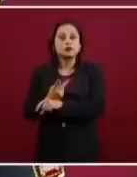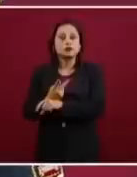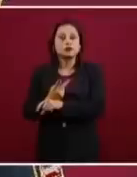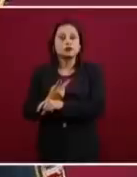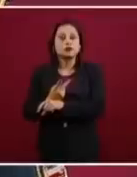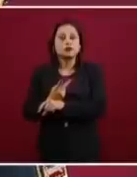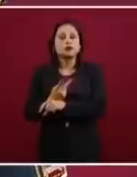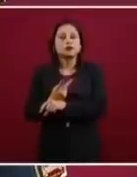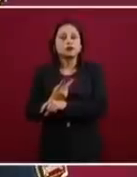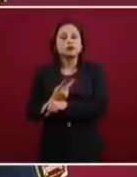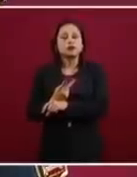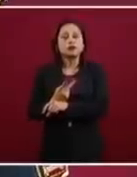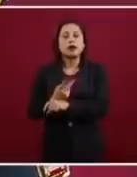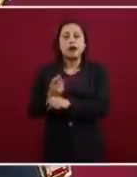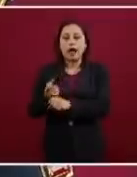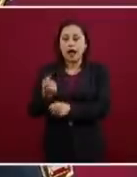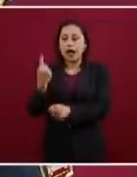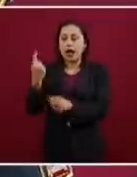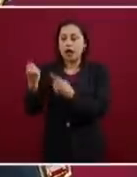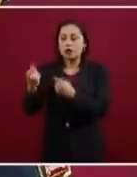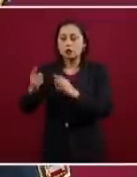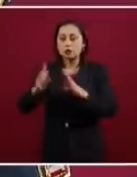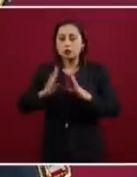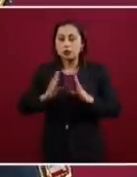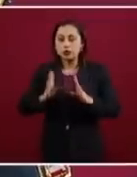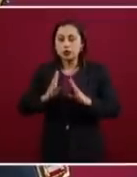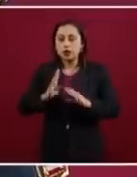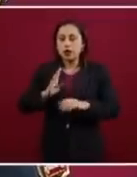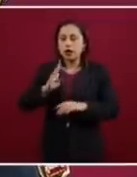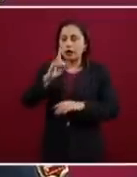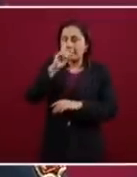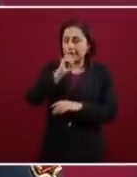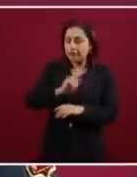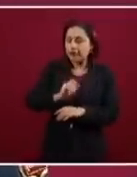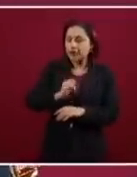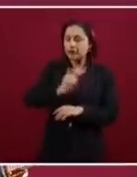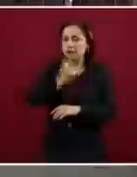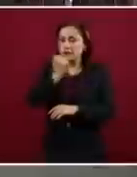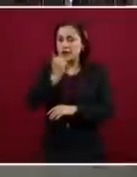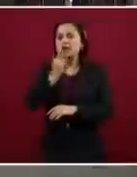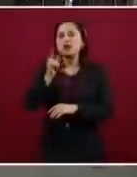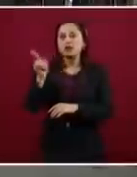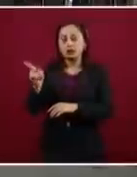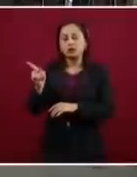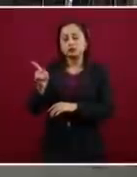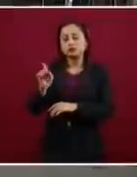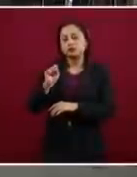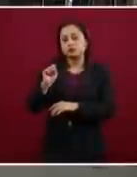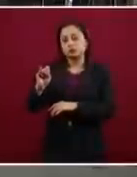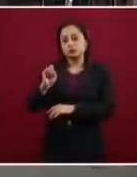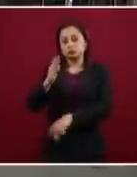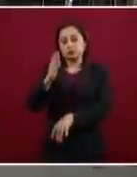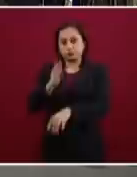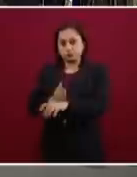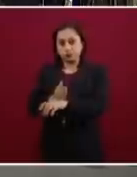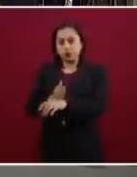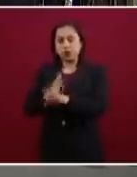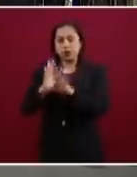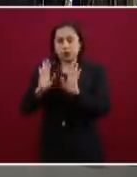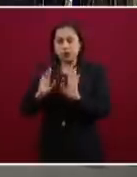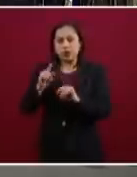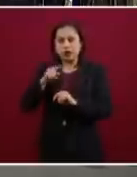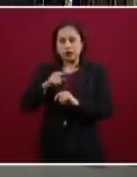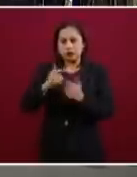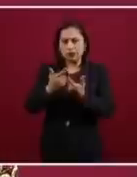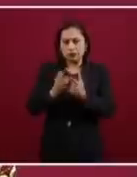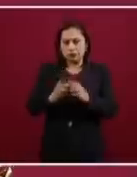reglamentos o leyes militares y qué implica una responsabilidad para quien lo haya hecho o